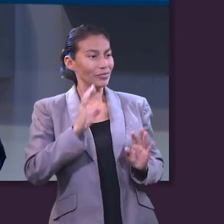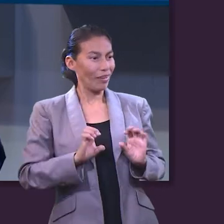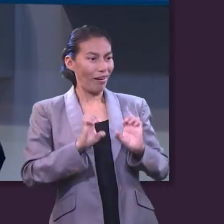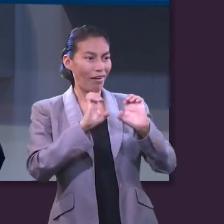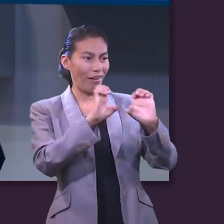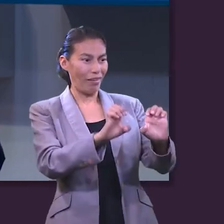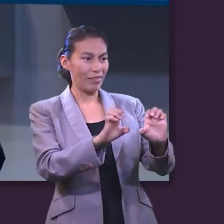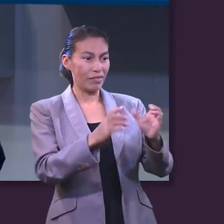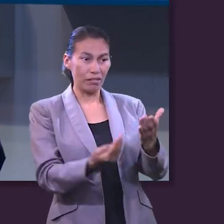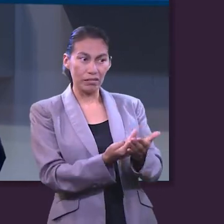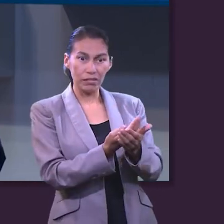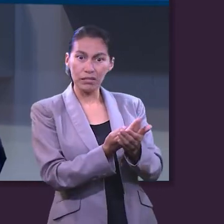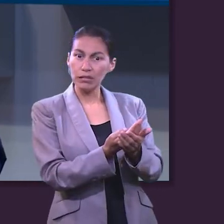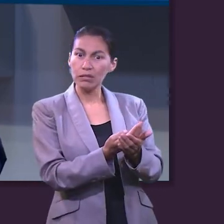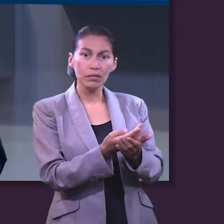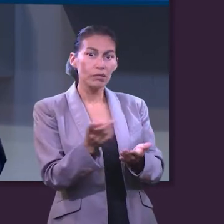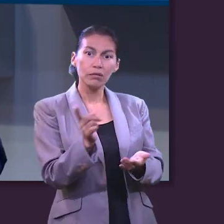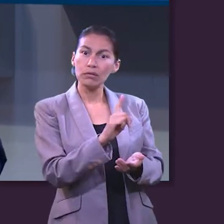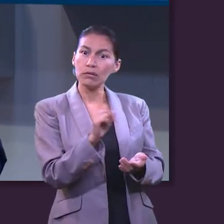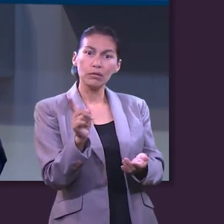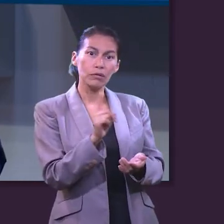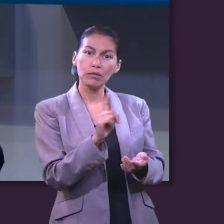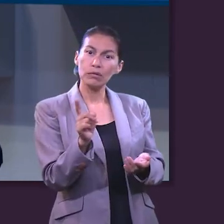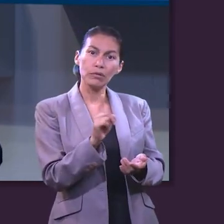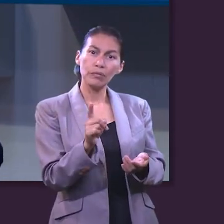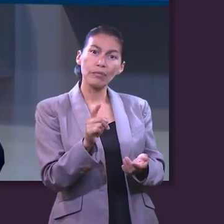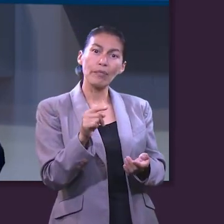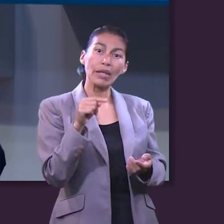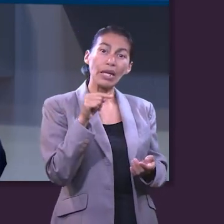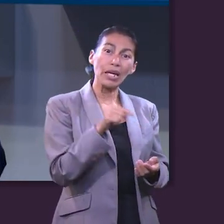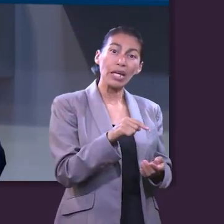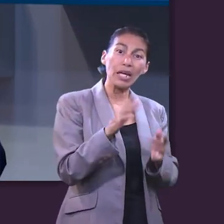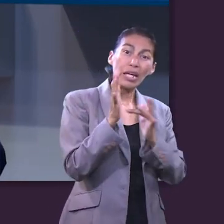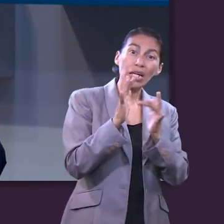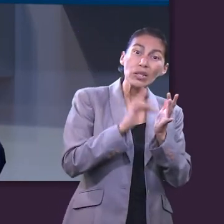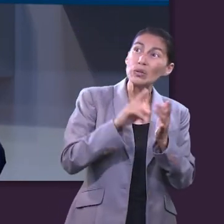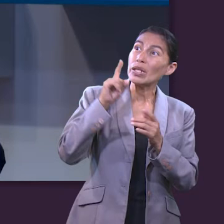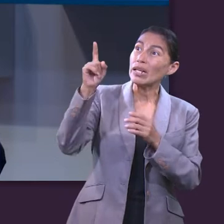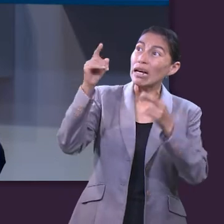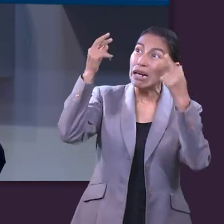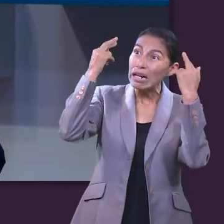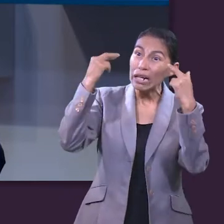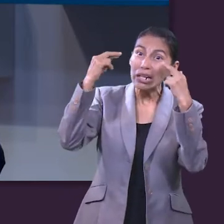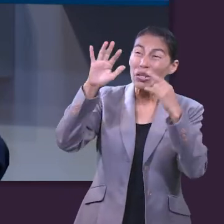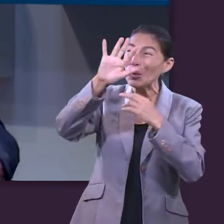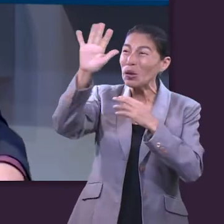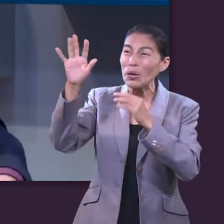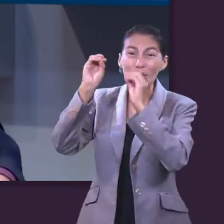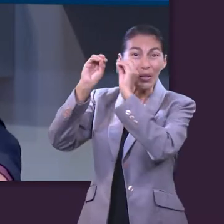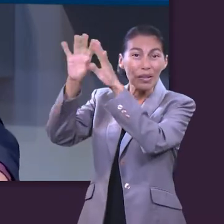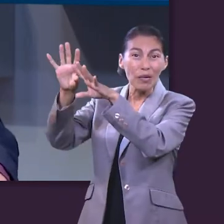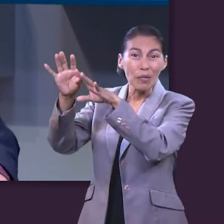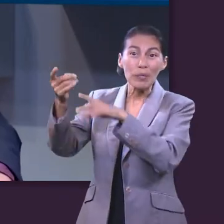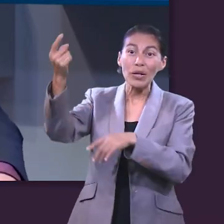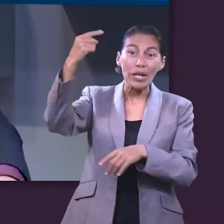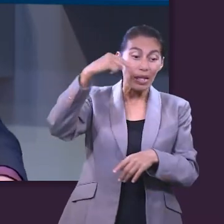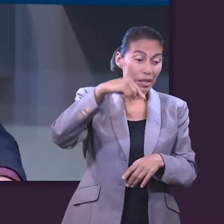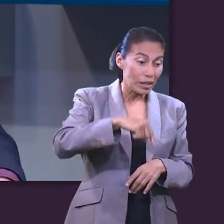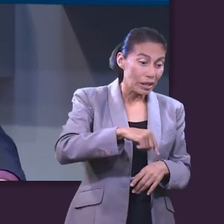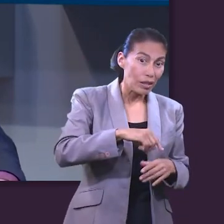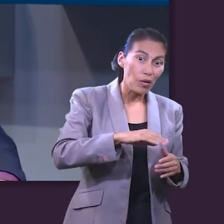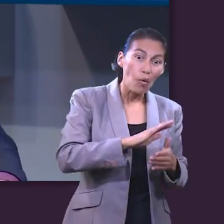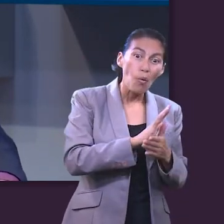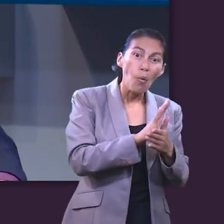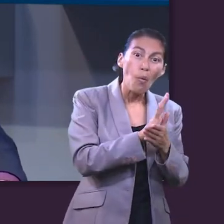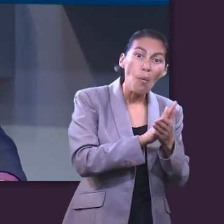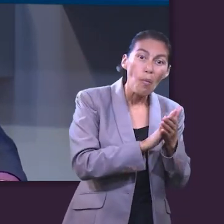lugar, sino que nació en un pesebre. Que era una de las cosas más humildes, más básicas con que se contaba. Y